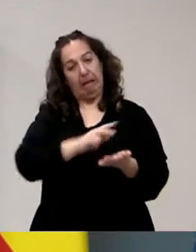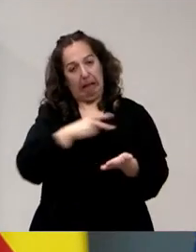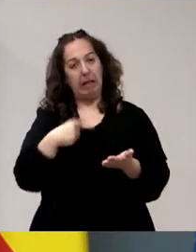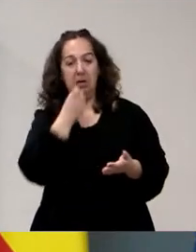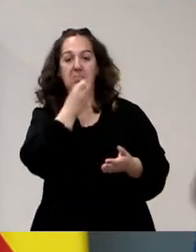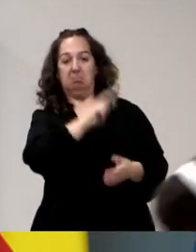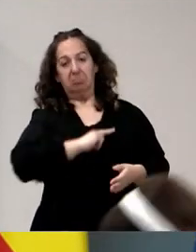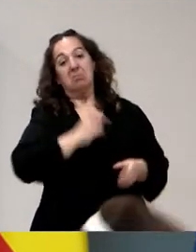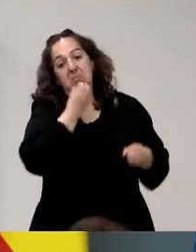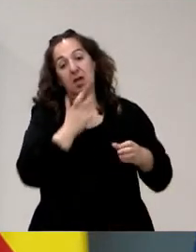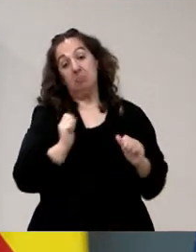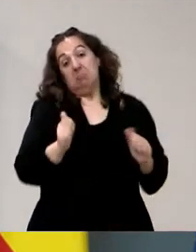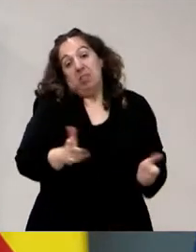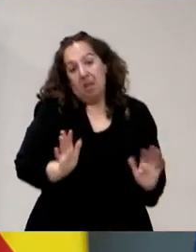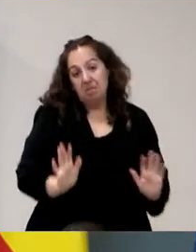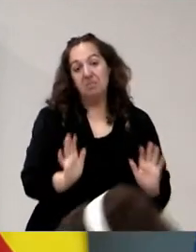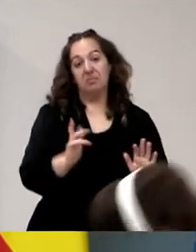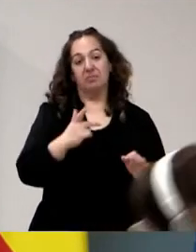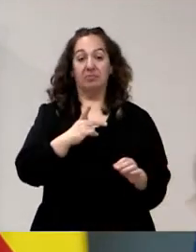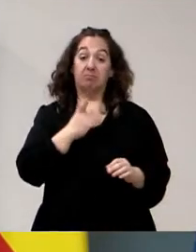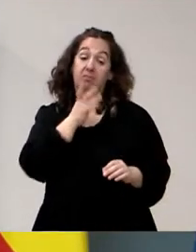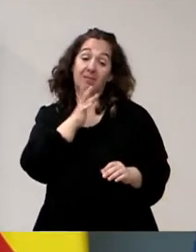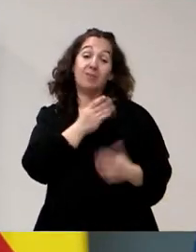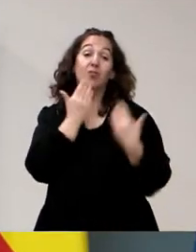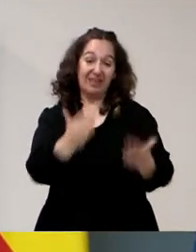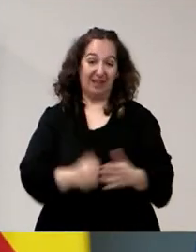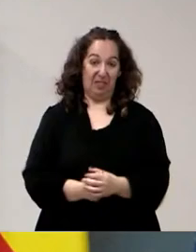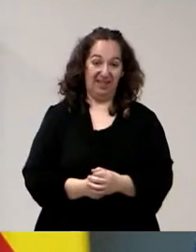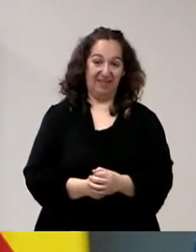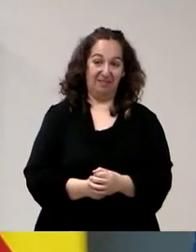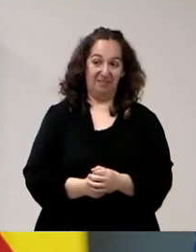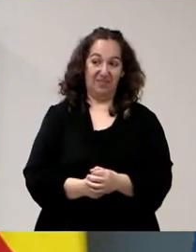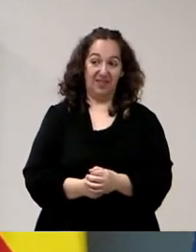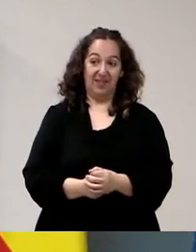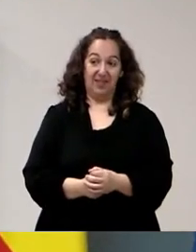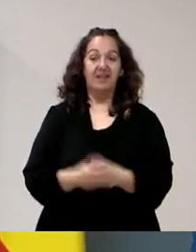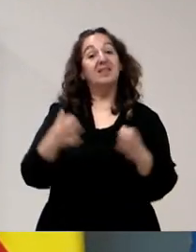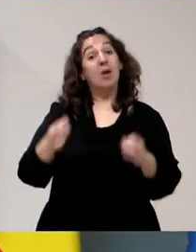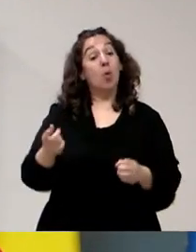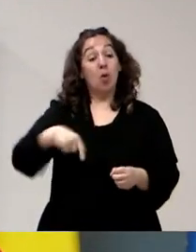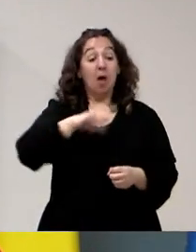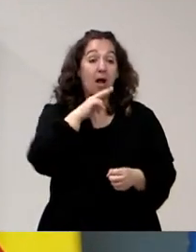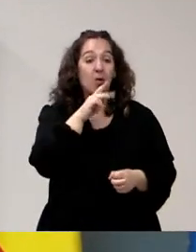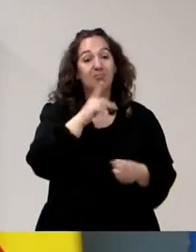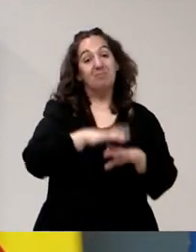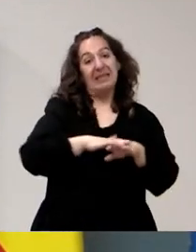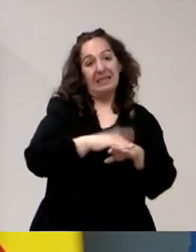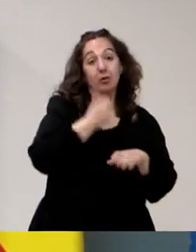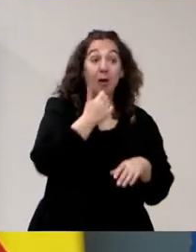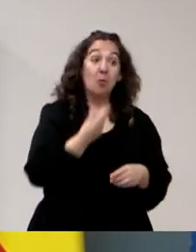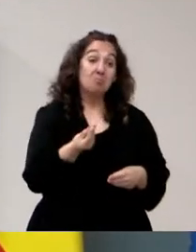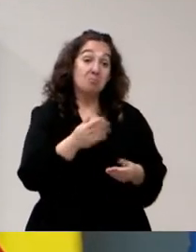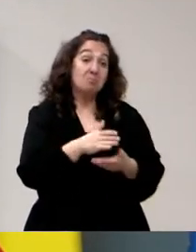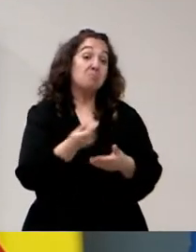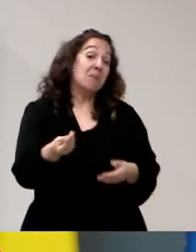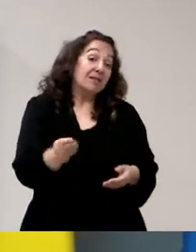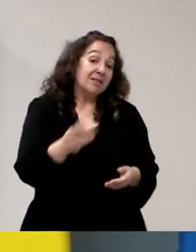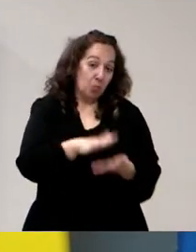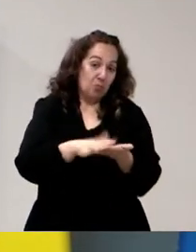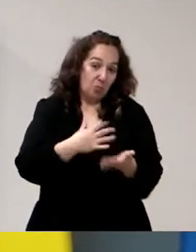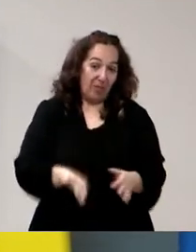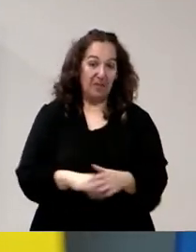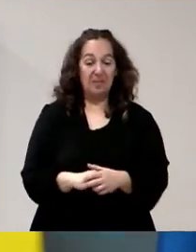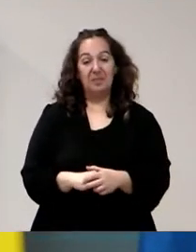que nos quedamos en este momento Muchas gracias seguro que él va a concretar ahora muchísimo más y mejor que